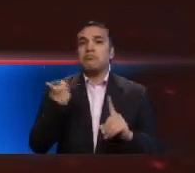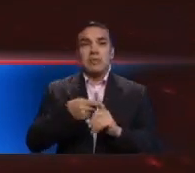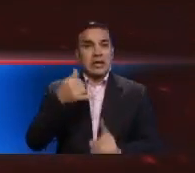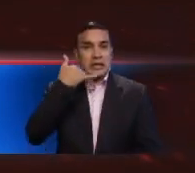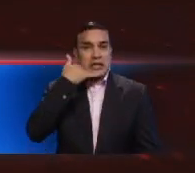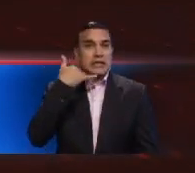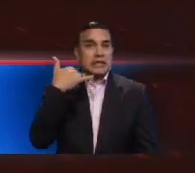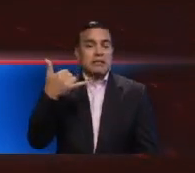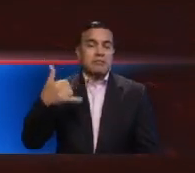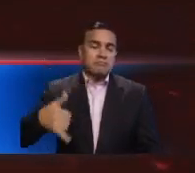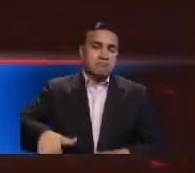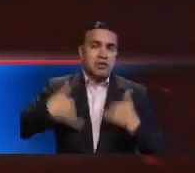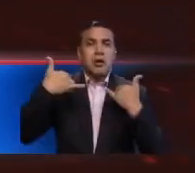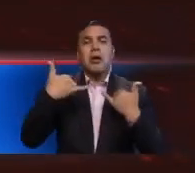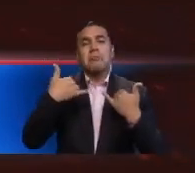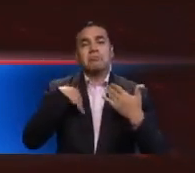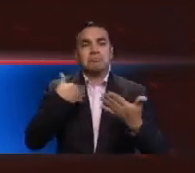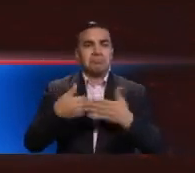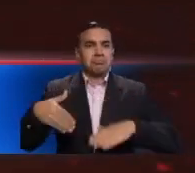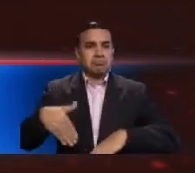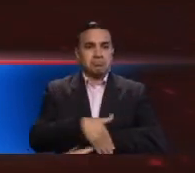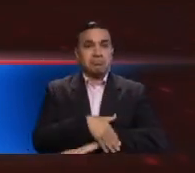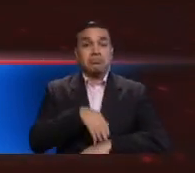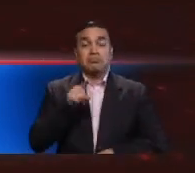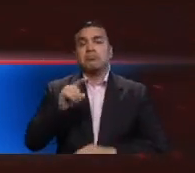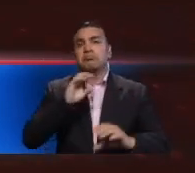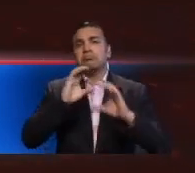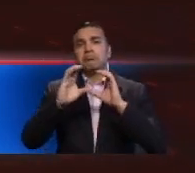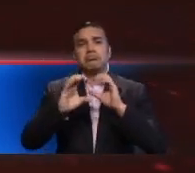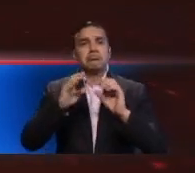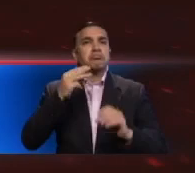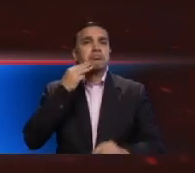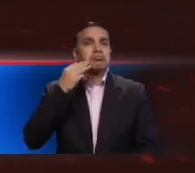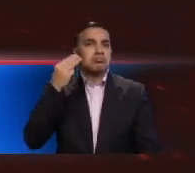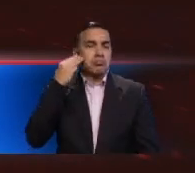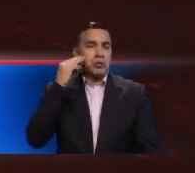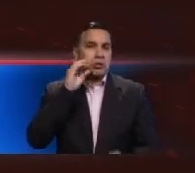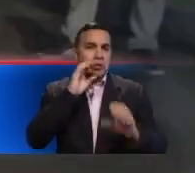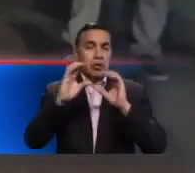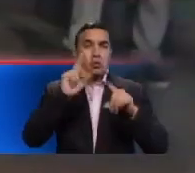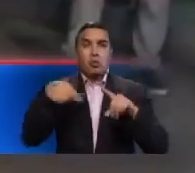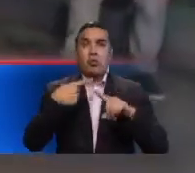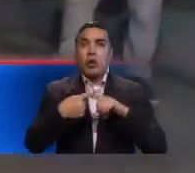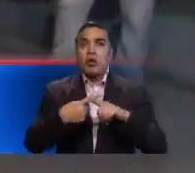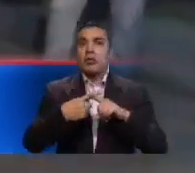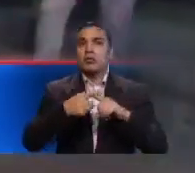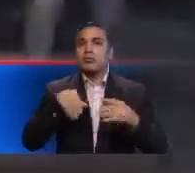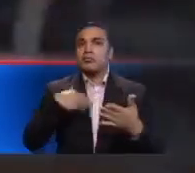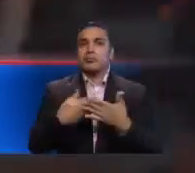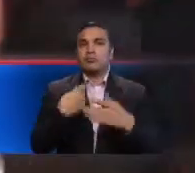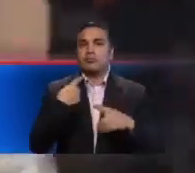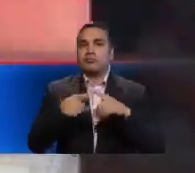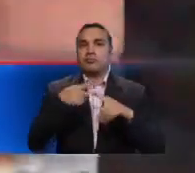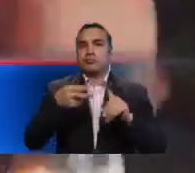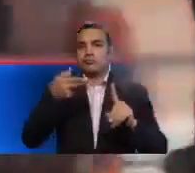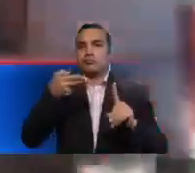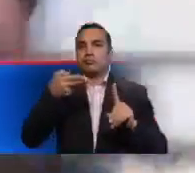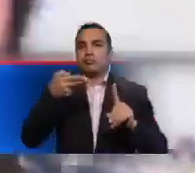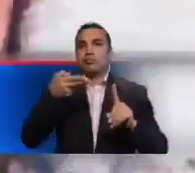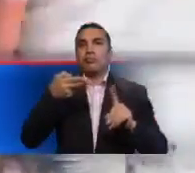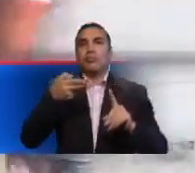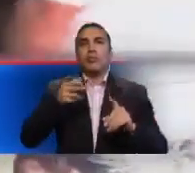telefónica salió a la calle donde conversaba con su madre cuando de pronto llegaron varios sicarios en